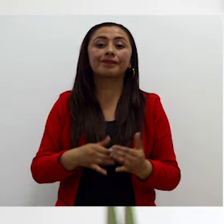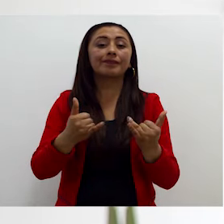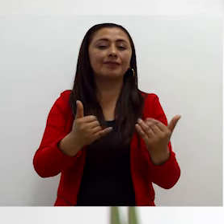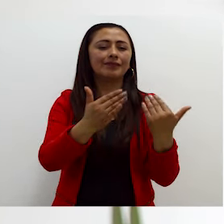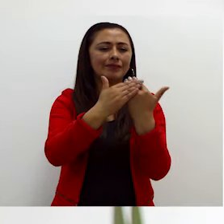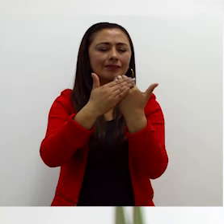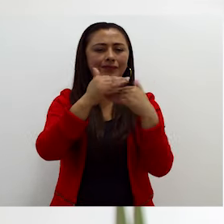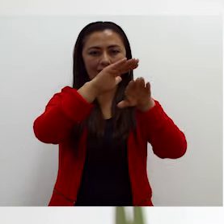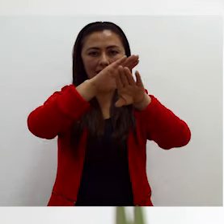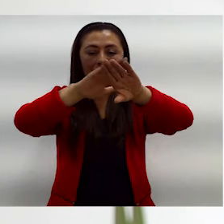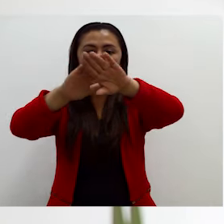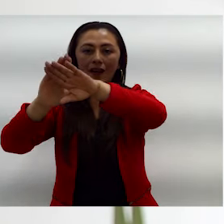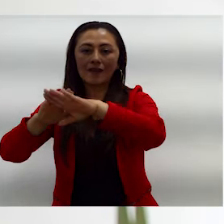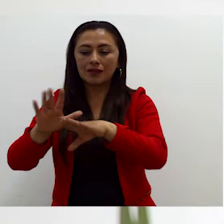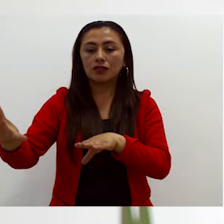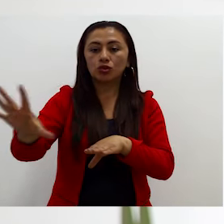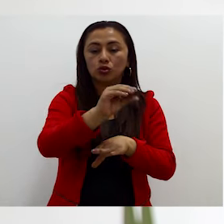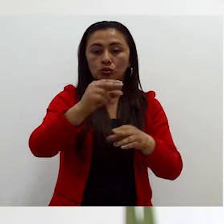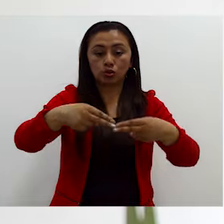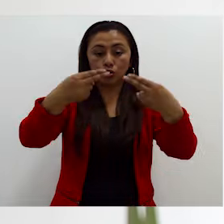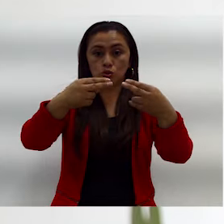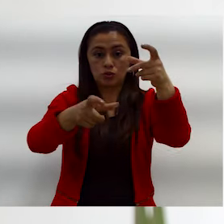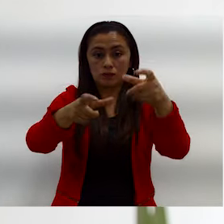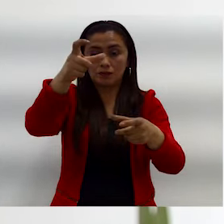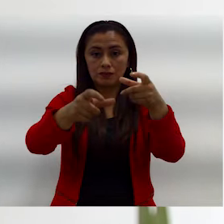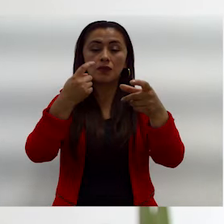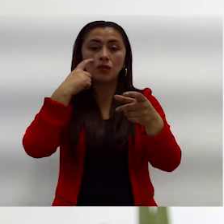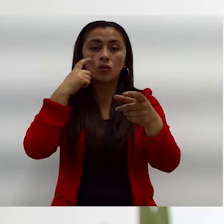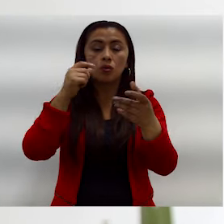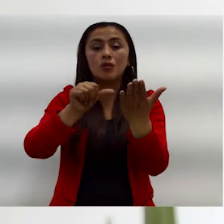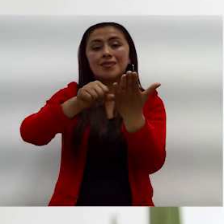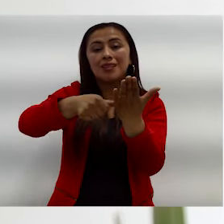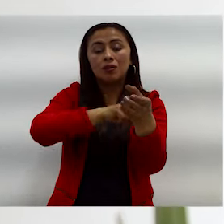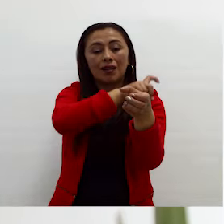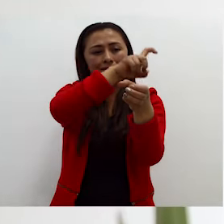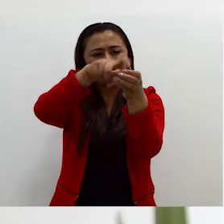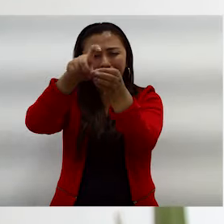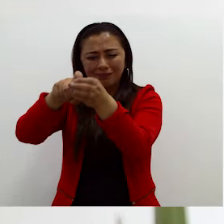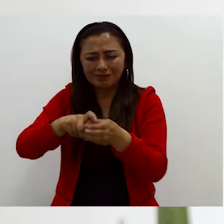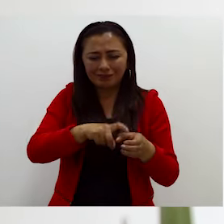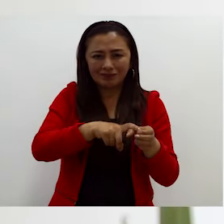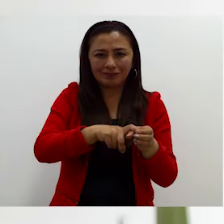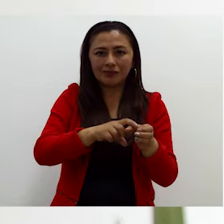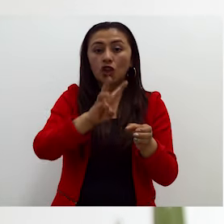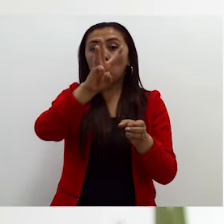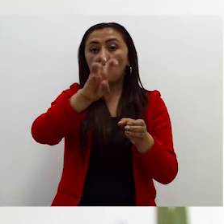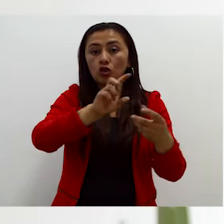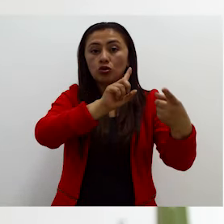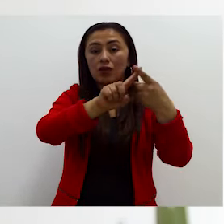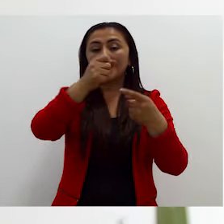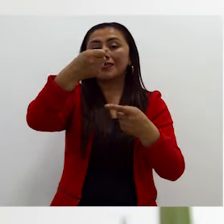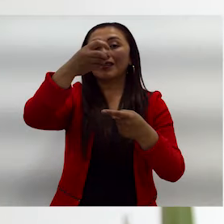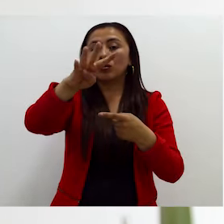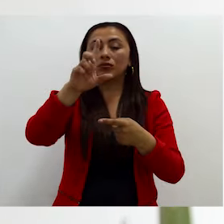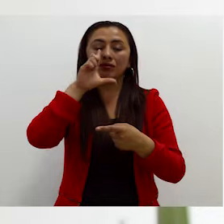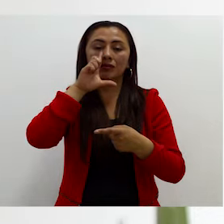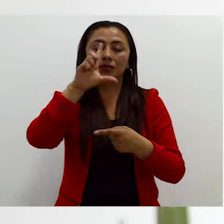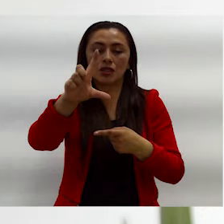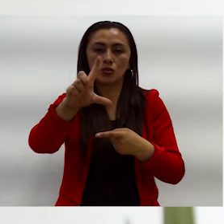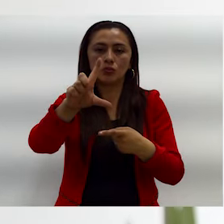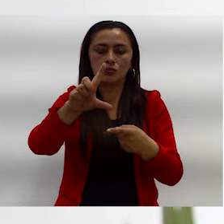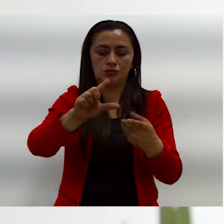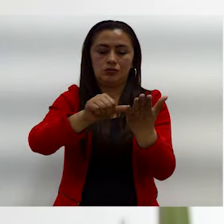una invitación a toda la ciudadanía tunjana para que continúen el proceso de inscripción de cédulas. A partir del 8 y hasta el 14 de julio se